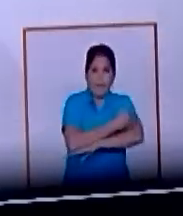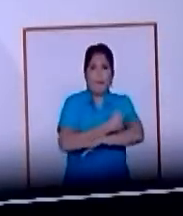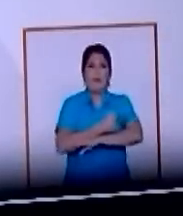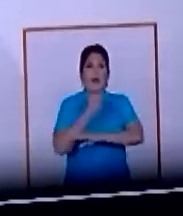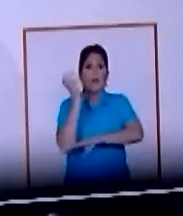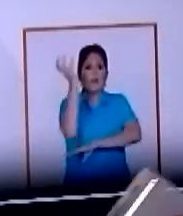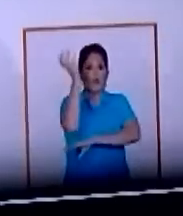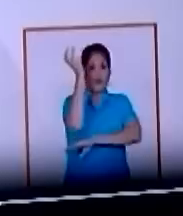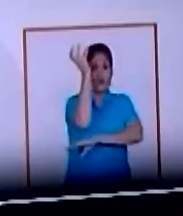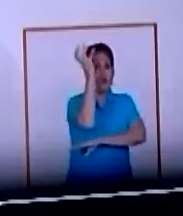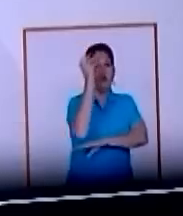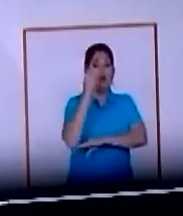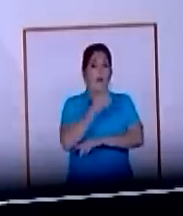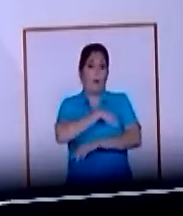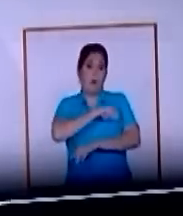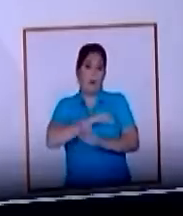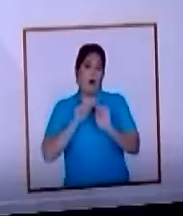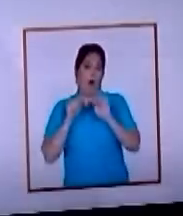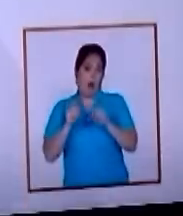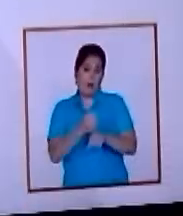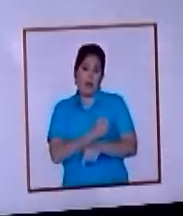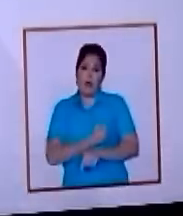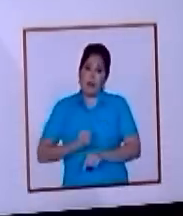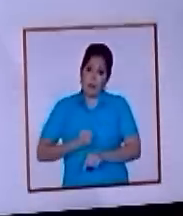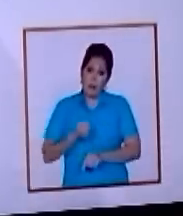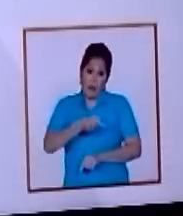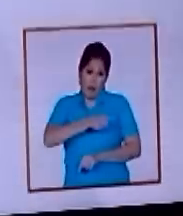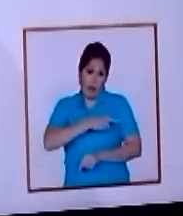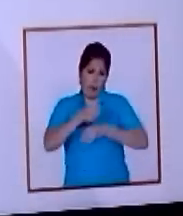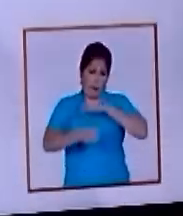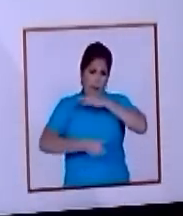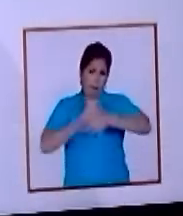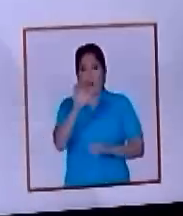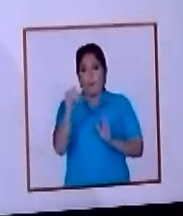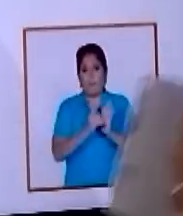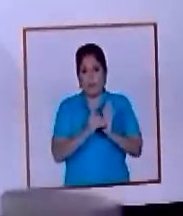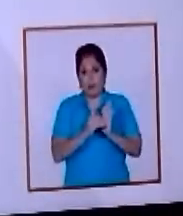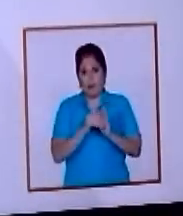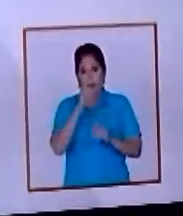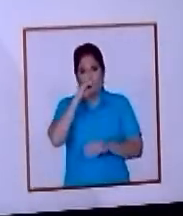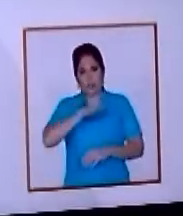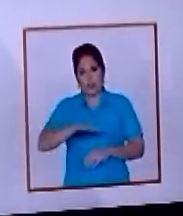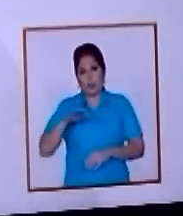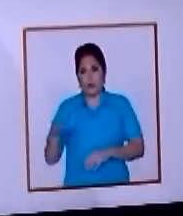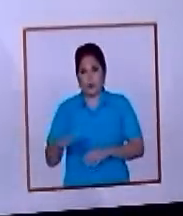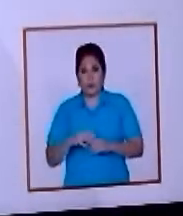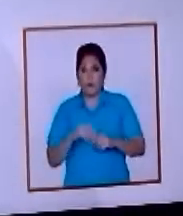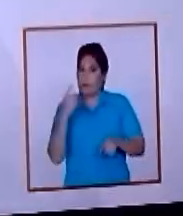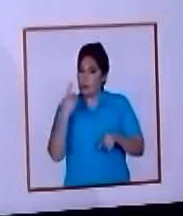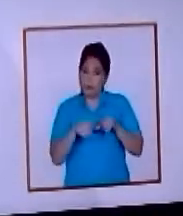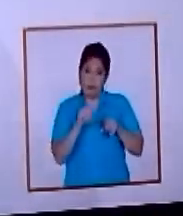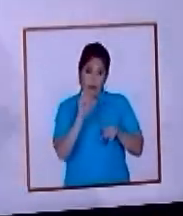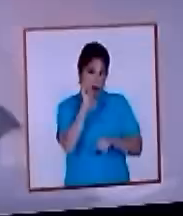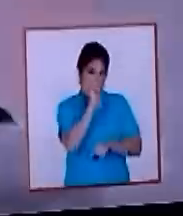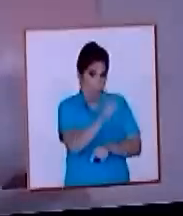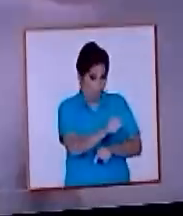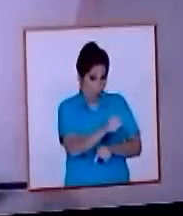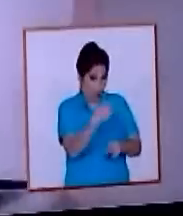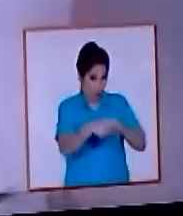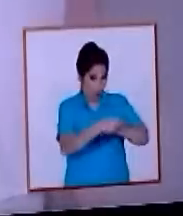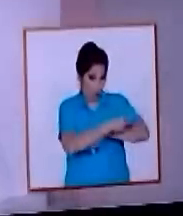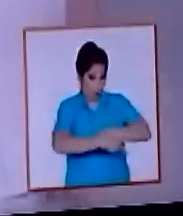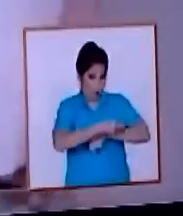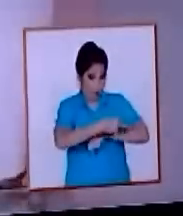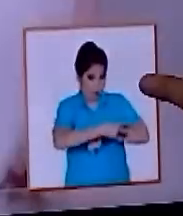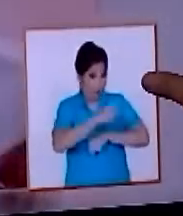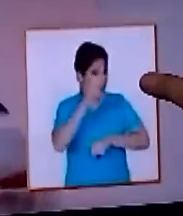parte de ese pueblo que el presidente ayer reconocida su labor asegura ahora Randy de las cosas de las que explicaba nuestro primer secretario